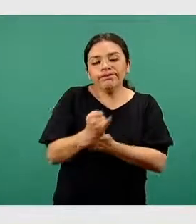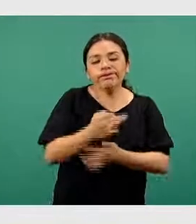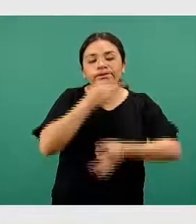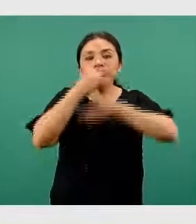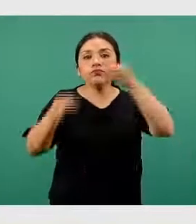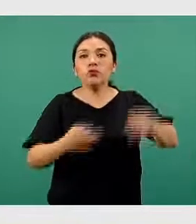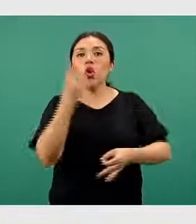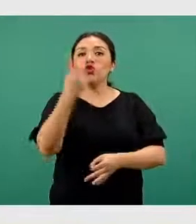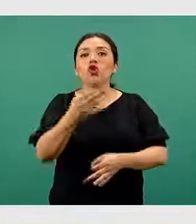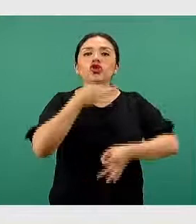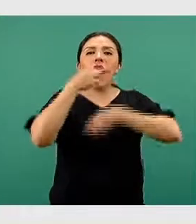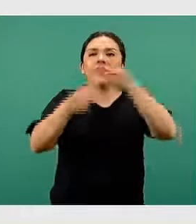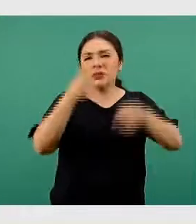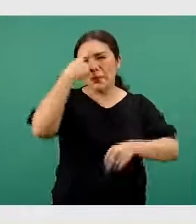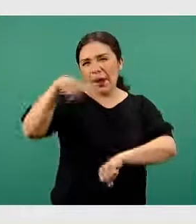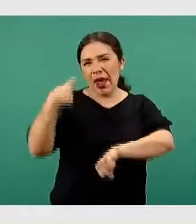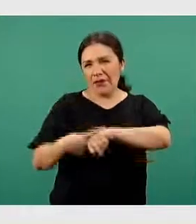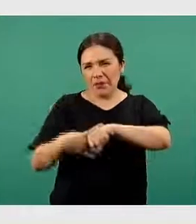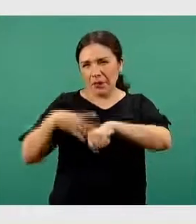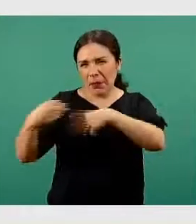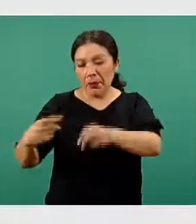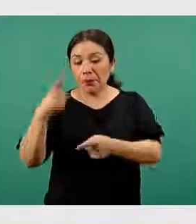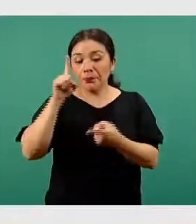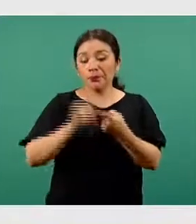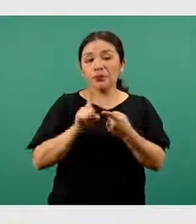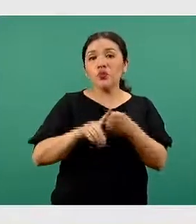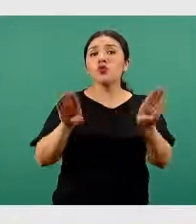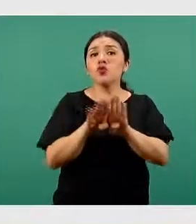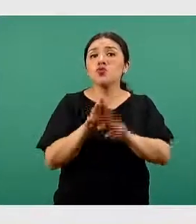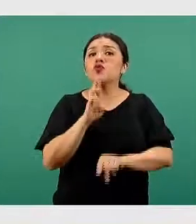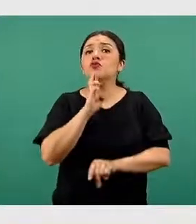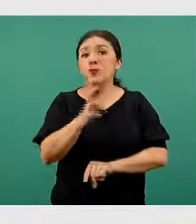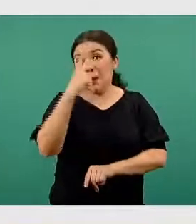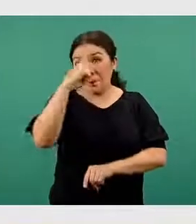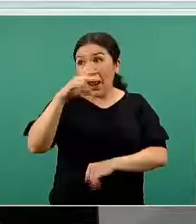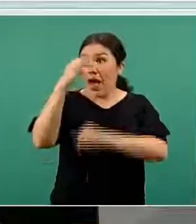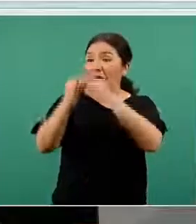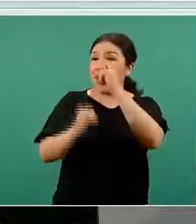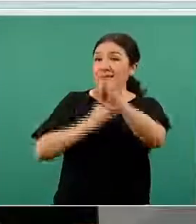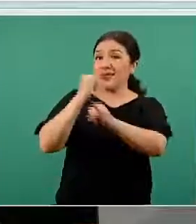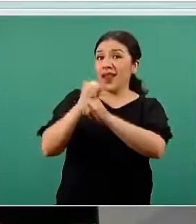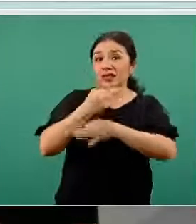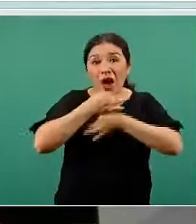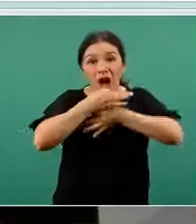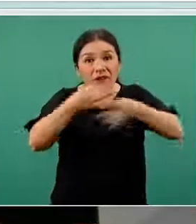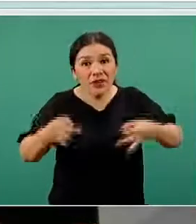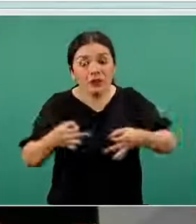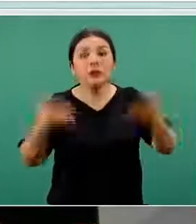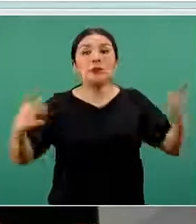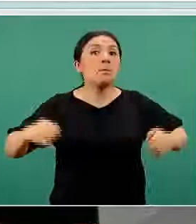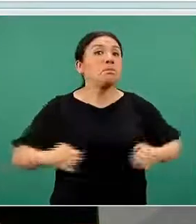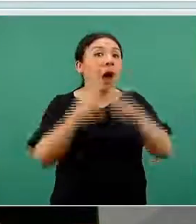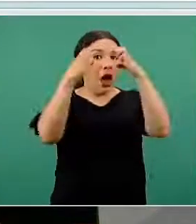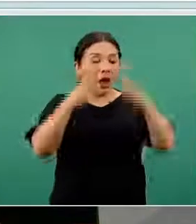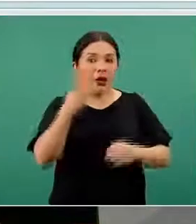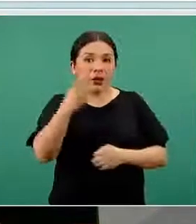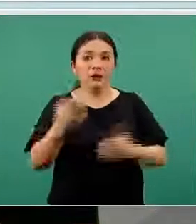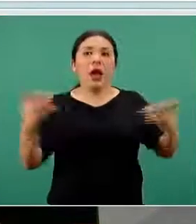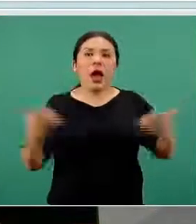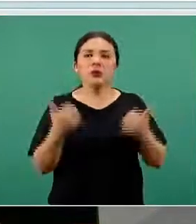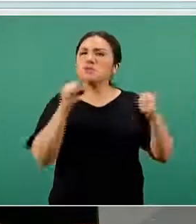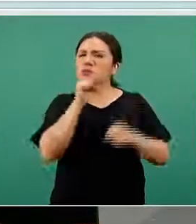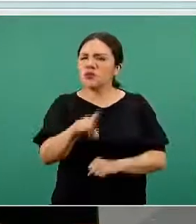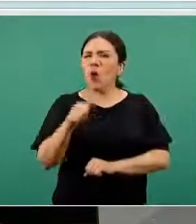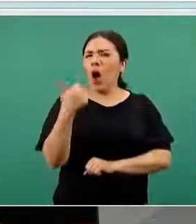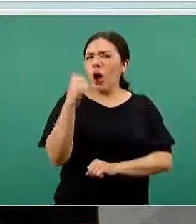2 avisos epidemiológicos. El primero es en respuesta a este aviso internacional, se emitió también en